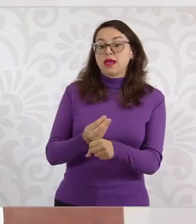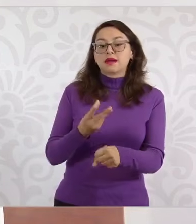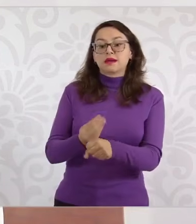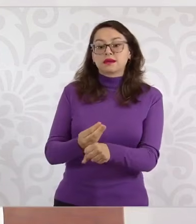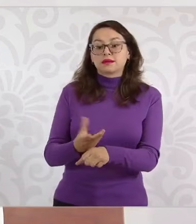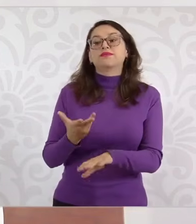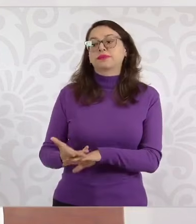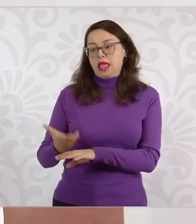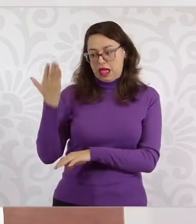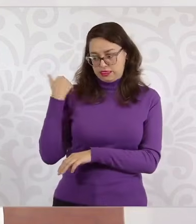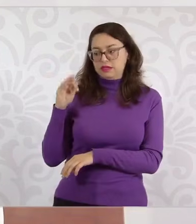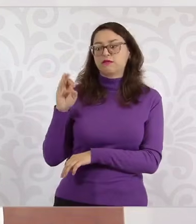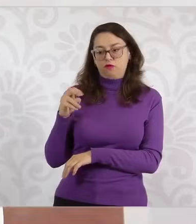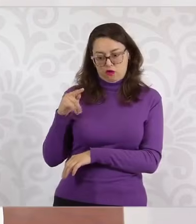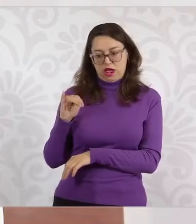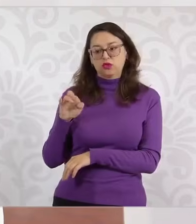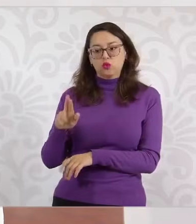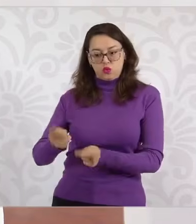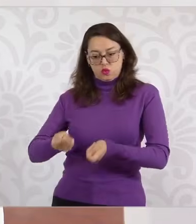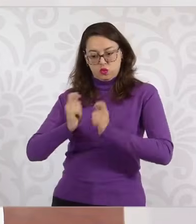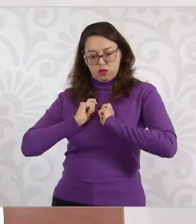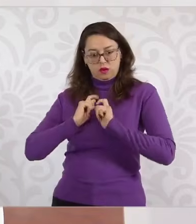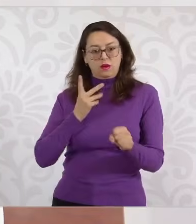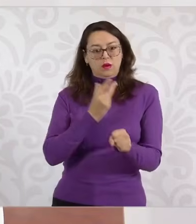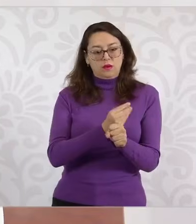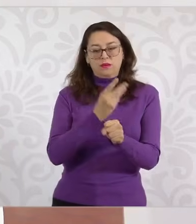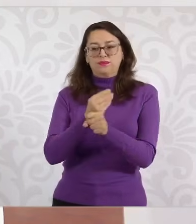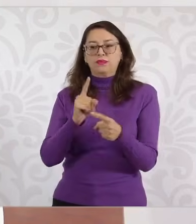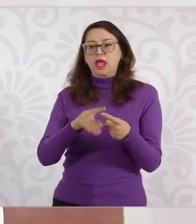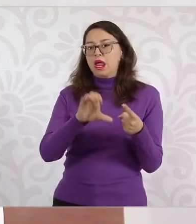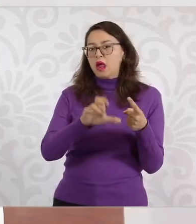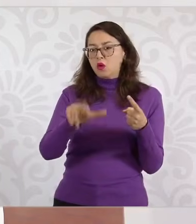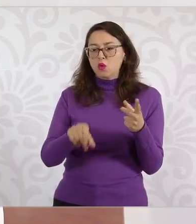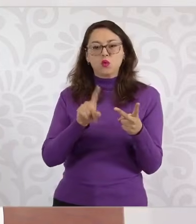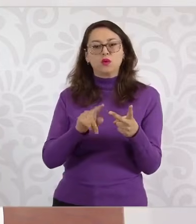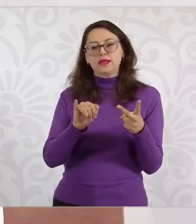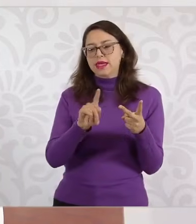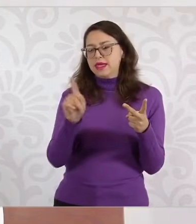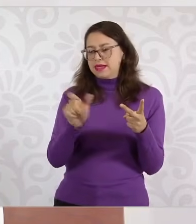Fonatur daba el mantenimiento a Cancún, Ixtapa,